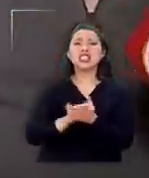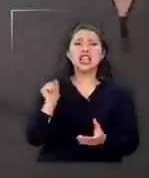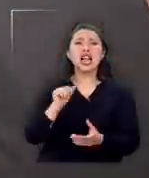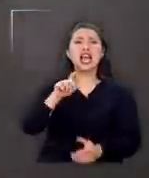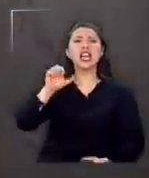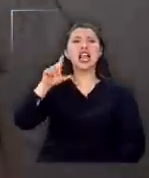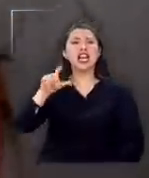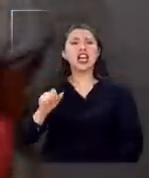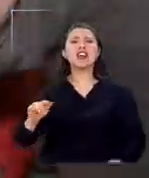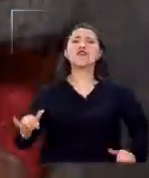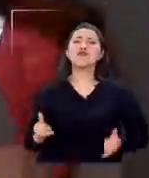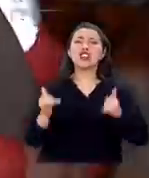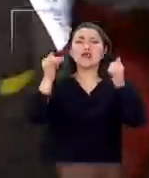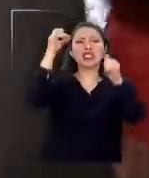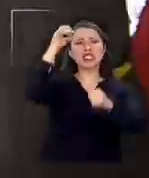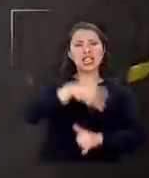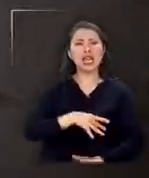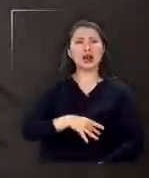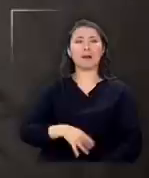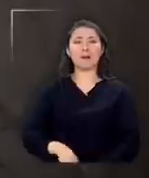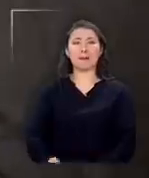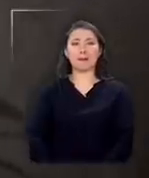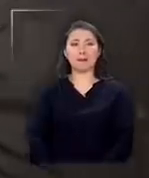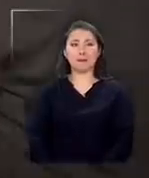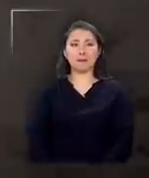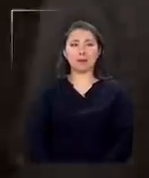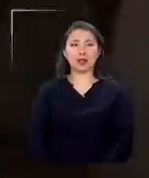sí, sí! ¡Le, le, le! ¡Viva Chile!